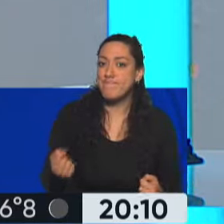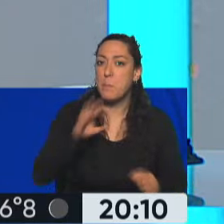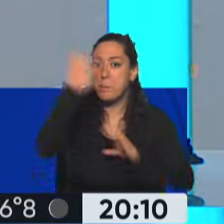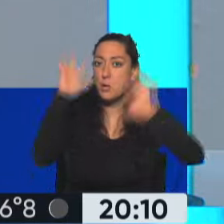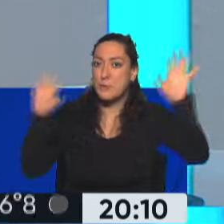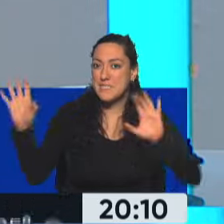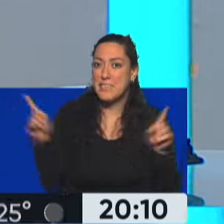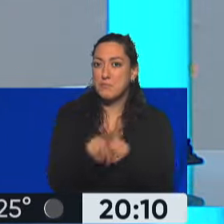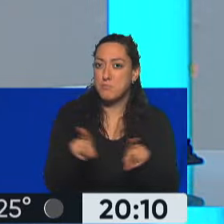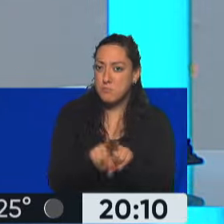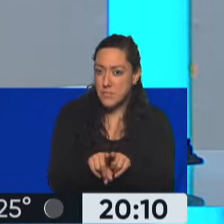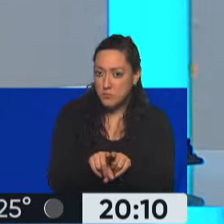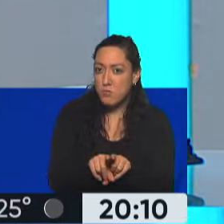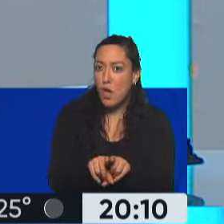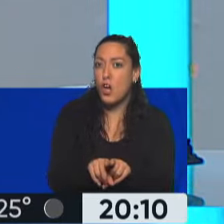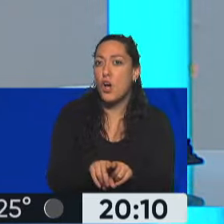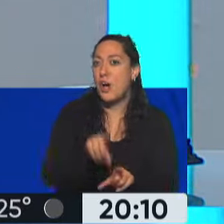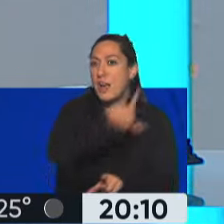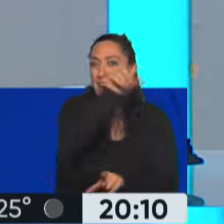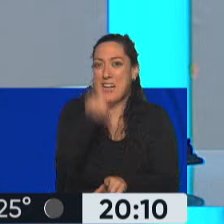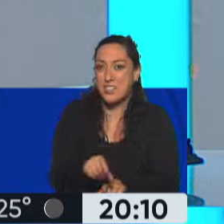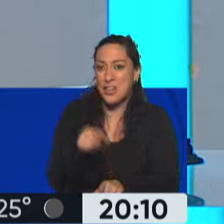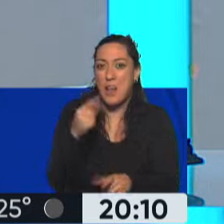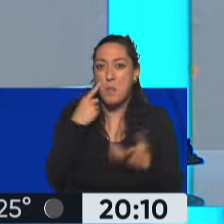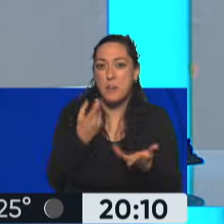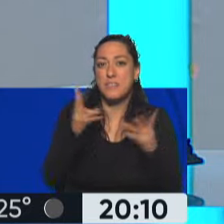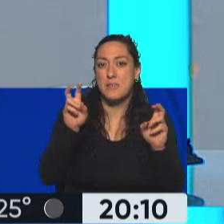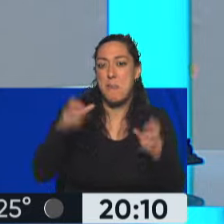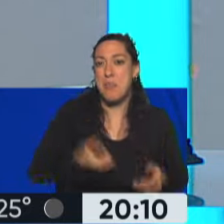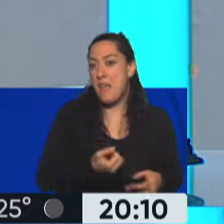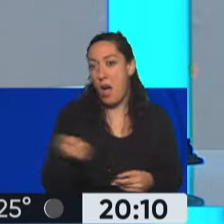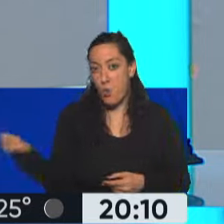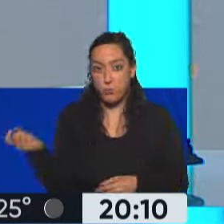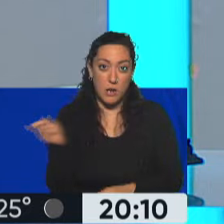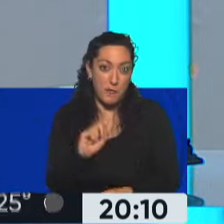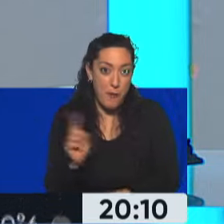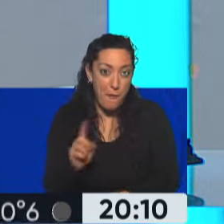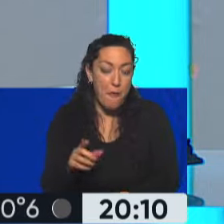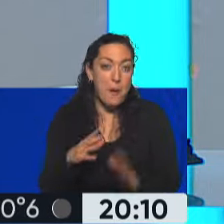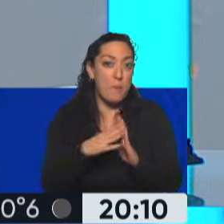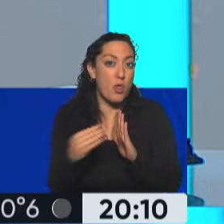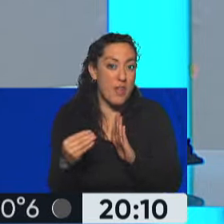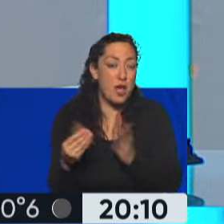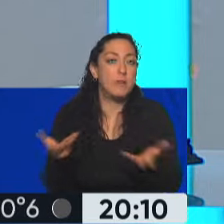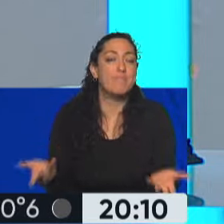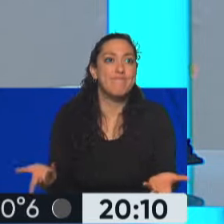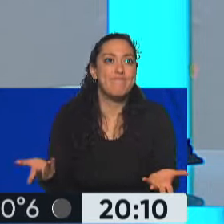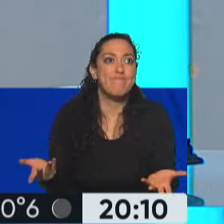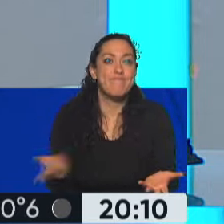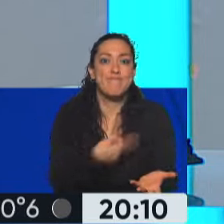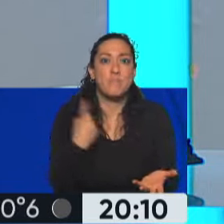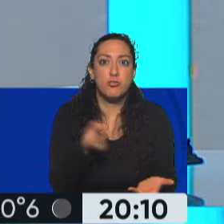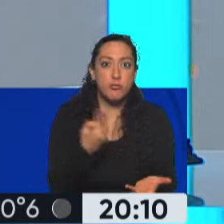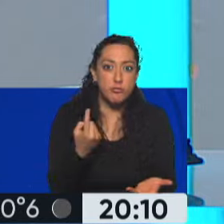provincias para el ejemplo nacional que es el ajuste eh la verdad que me parece que no estaríamos en línea de conquistar